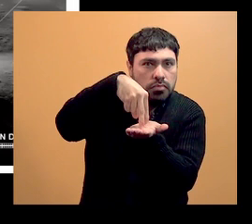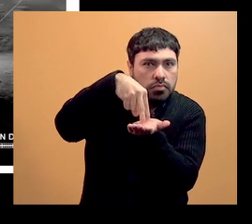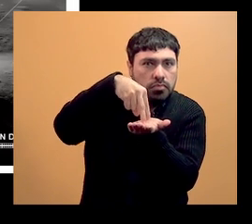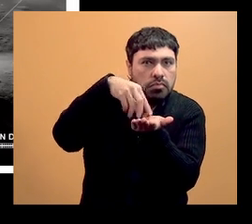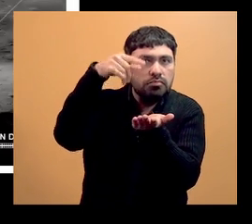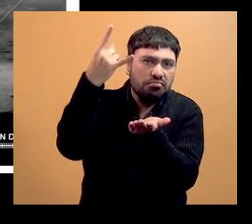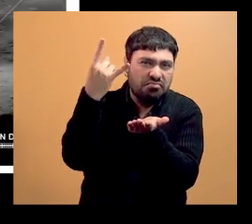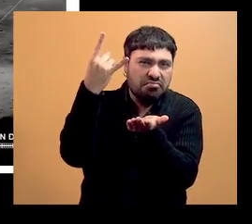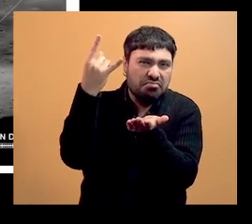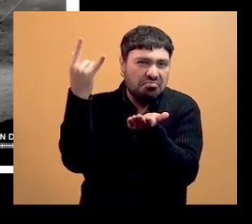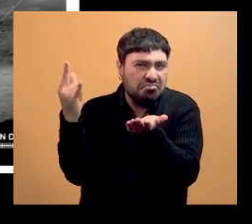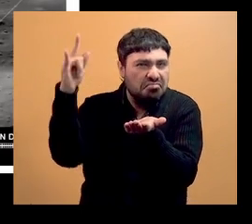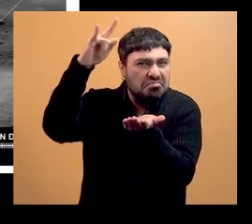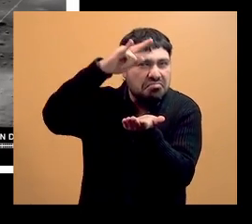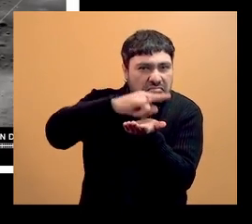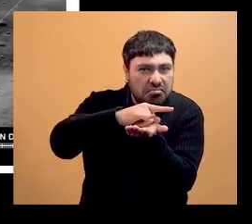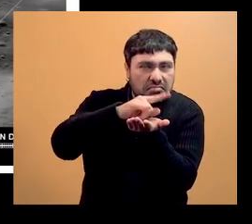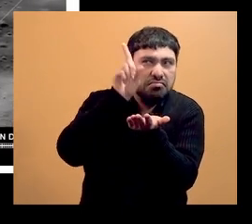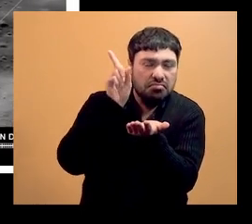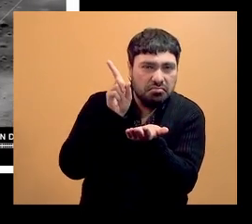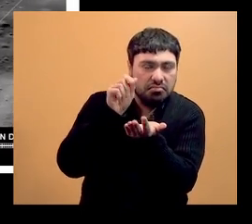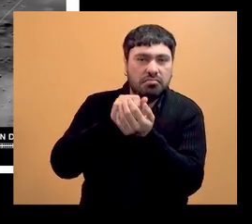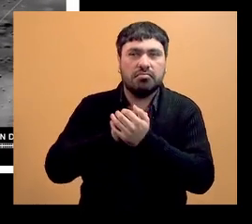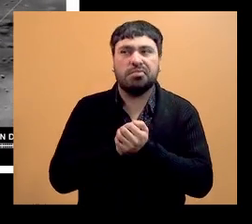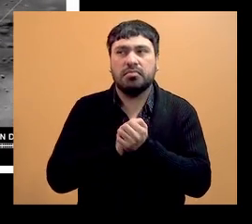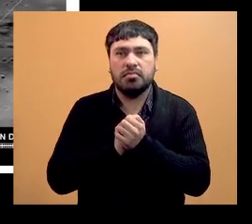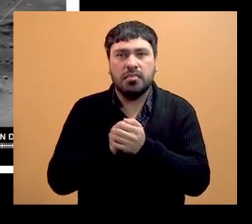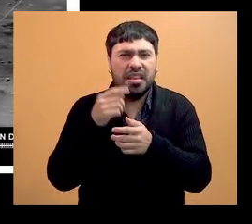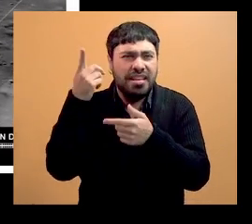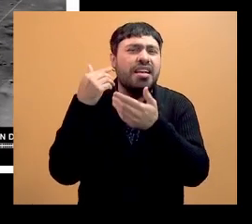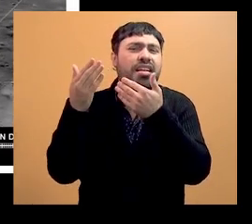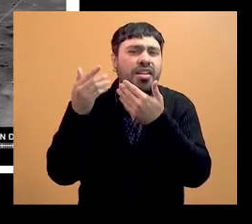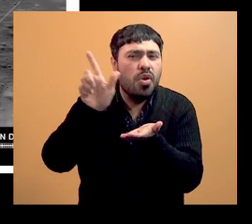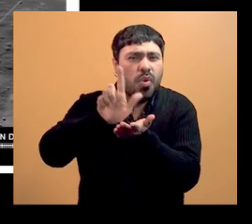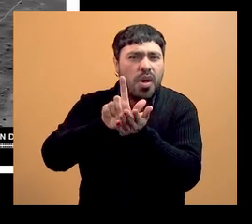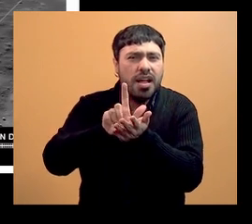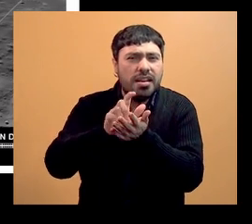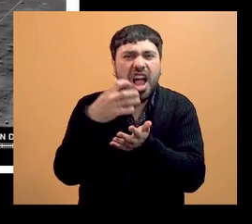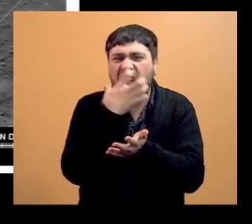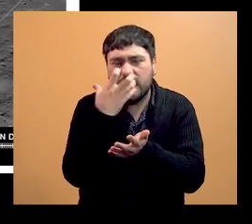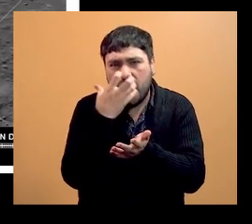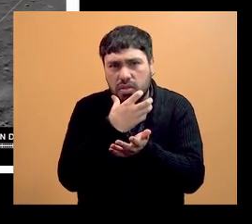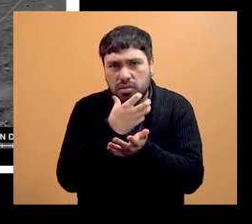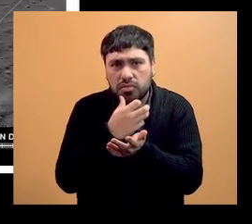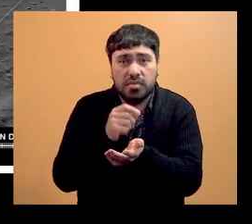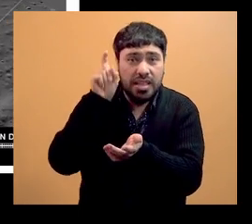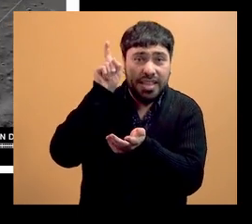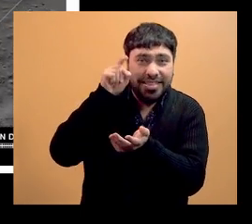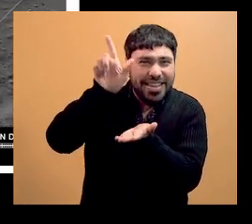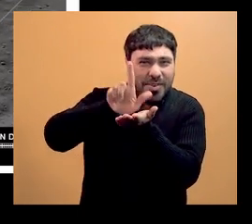el módulo Águila. La zona marcada en naranjo es lo que la computadora estaba proyectando para el alunizaje y que en